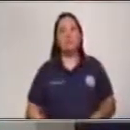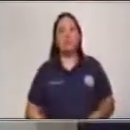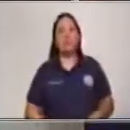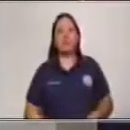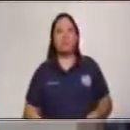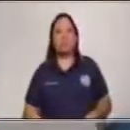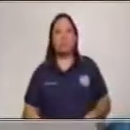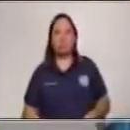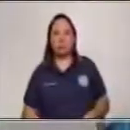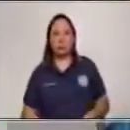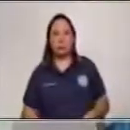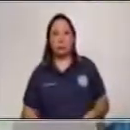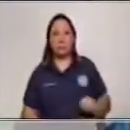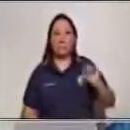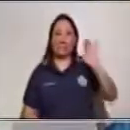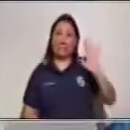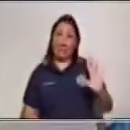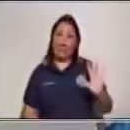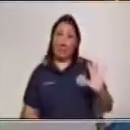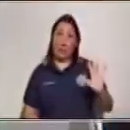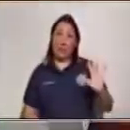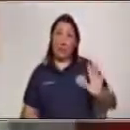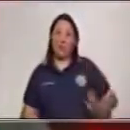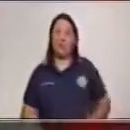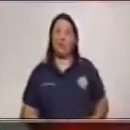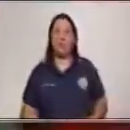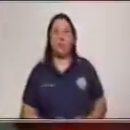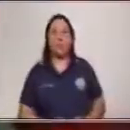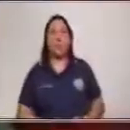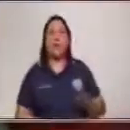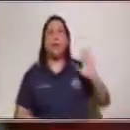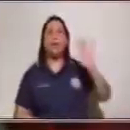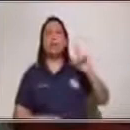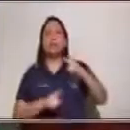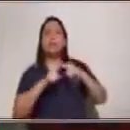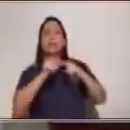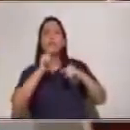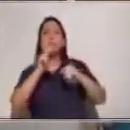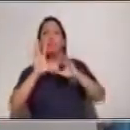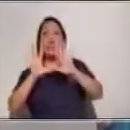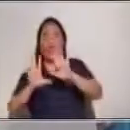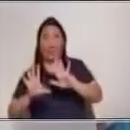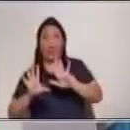10 entre 2 es 5.